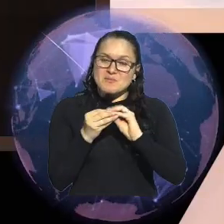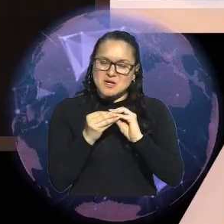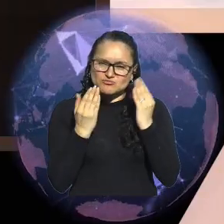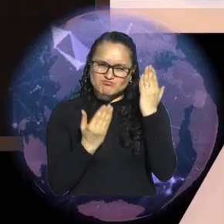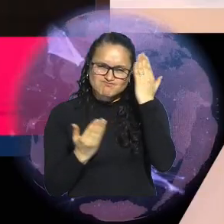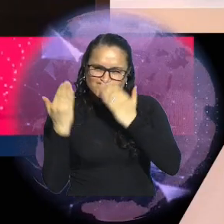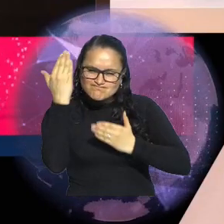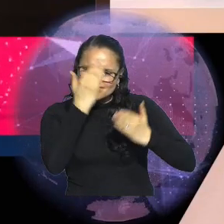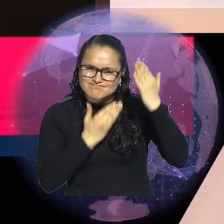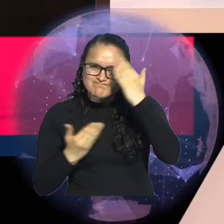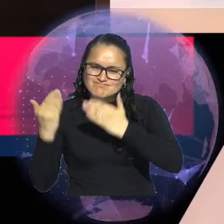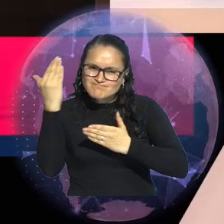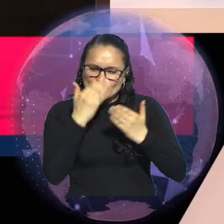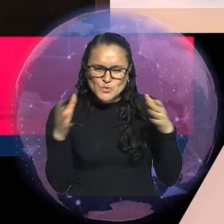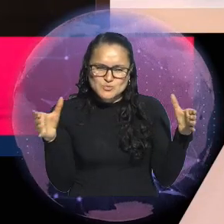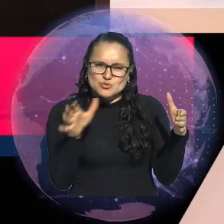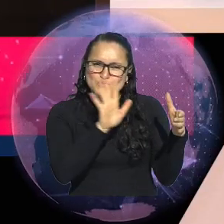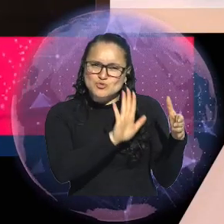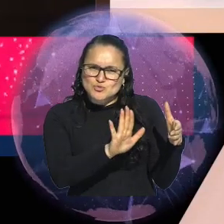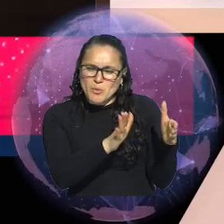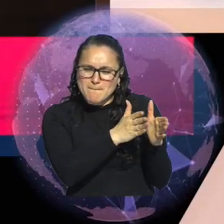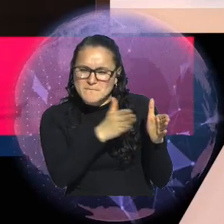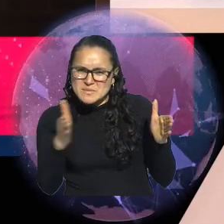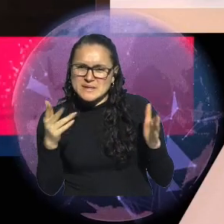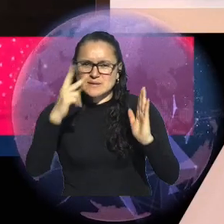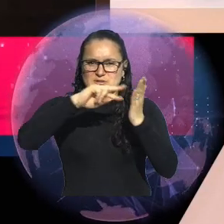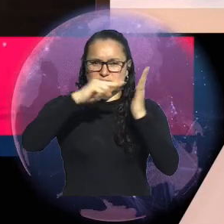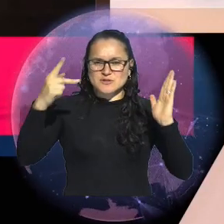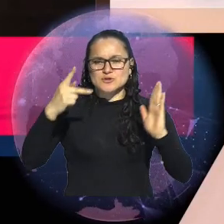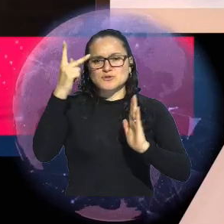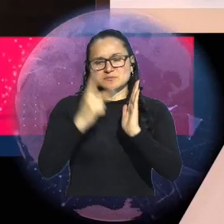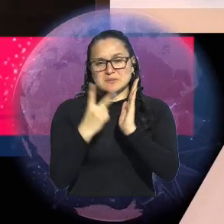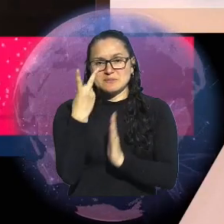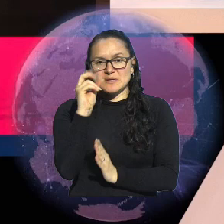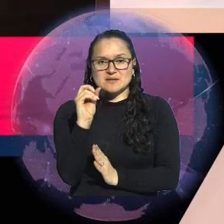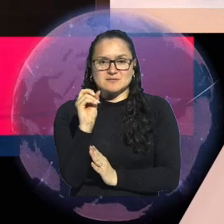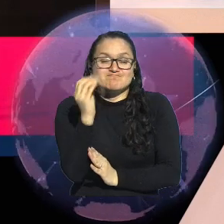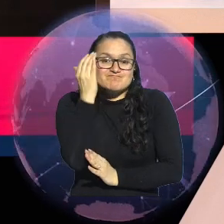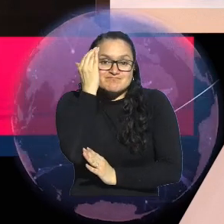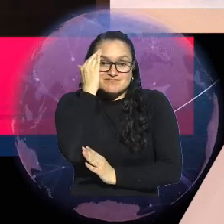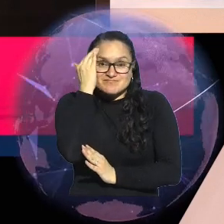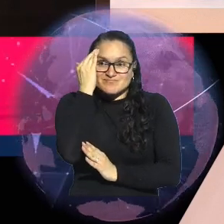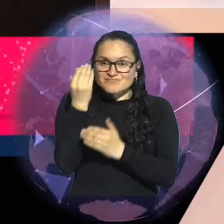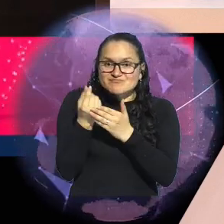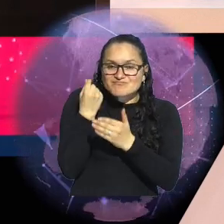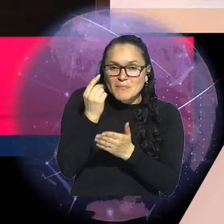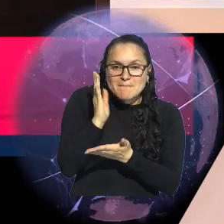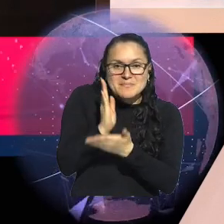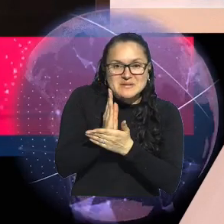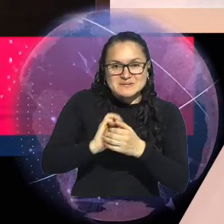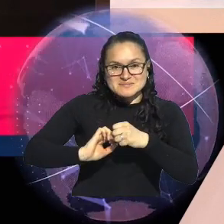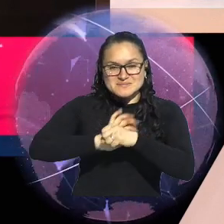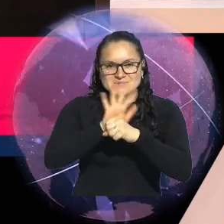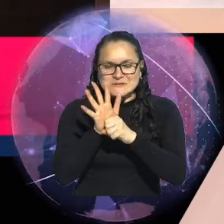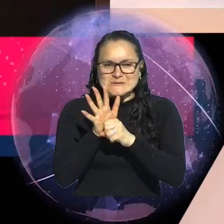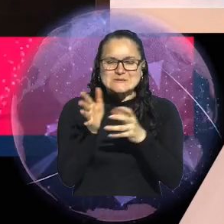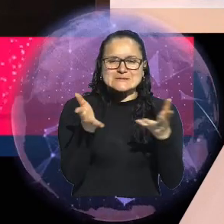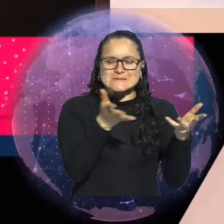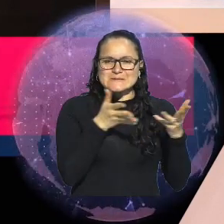del sector tics del año 2020 a raíz de la emergencia económica y social causada por él